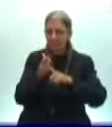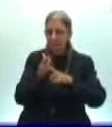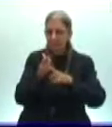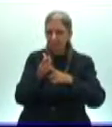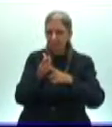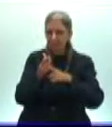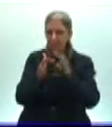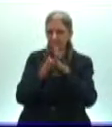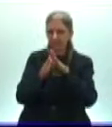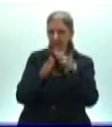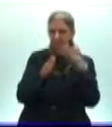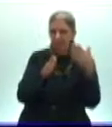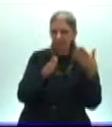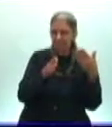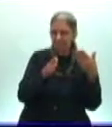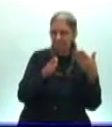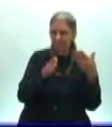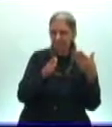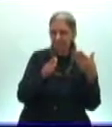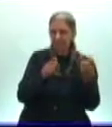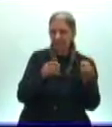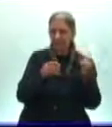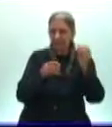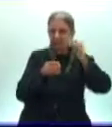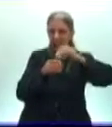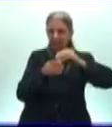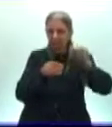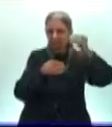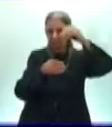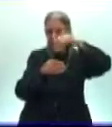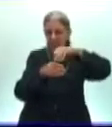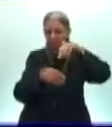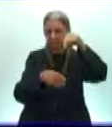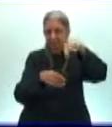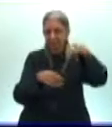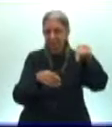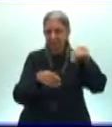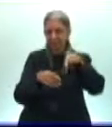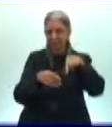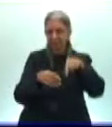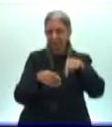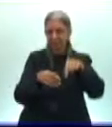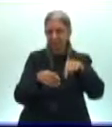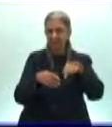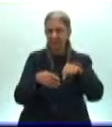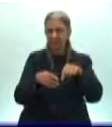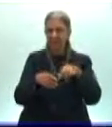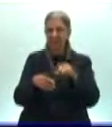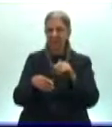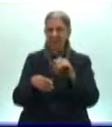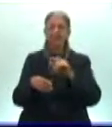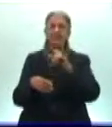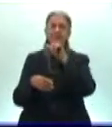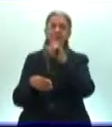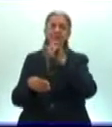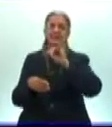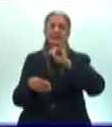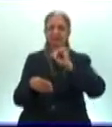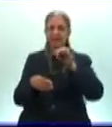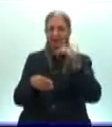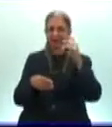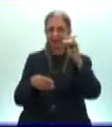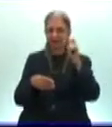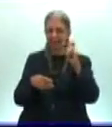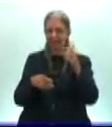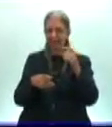aparece en el miembro izquierdo. Por eso tenemos 14x menos 8 menor o igual que 17x más 6. Pero ahora vamos